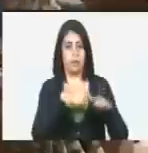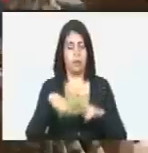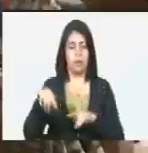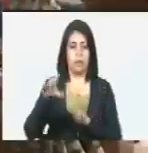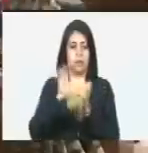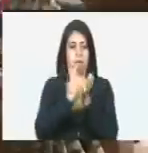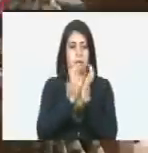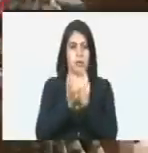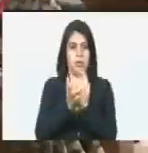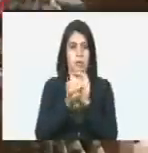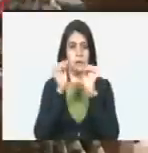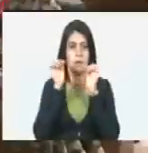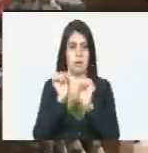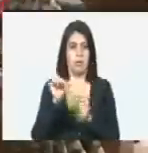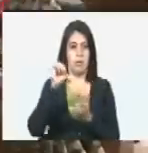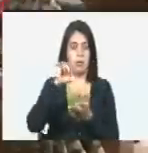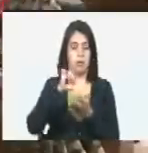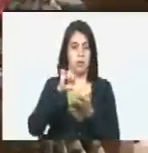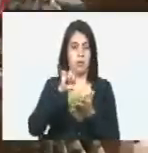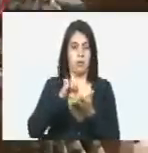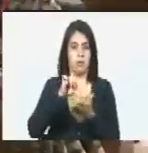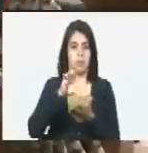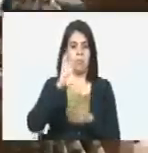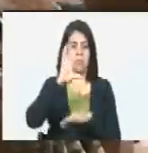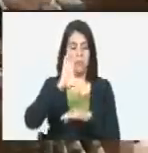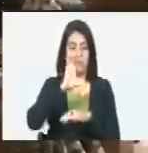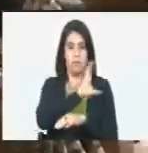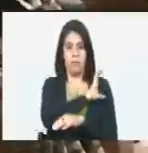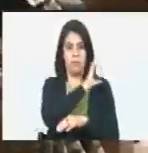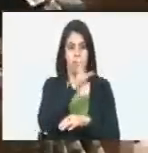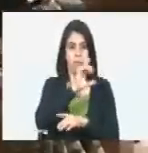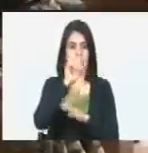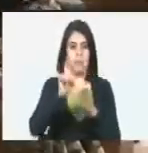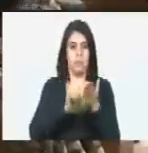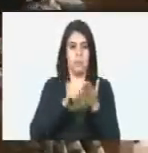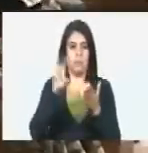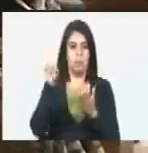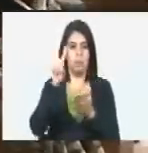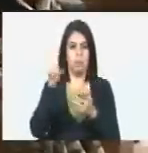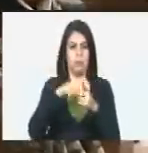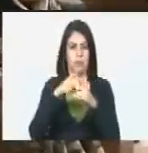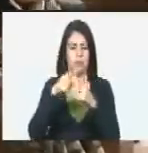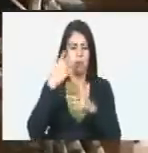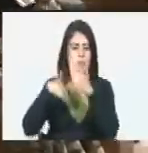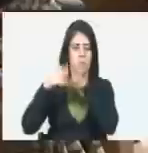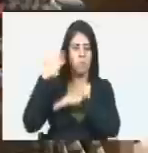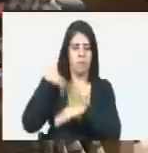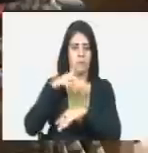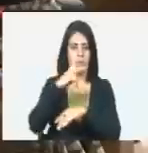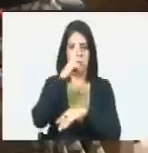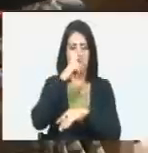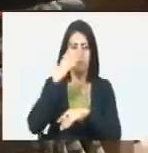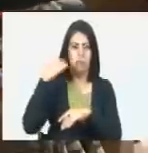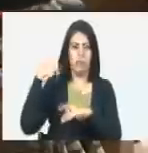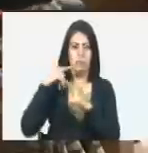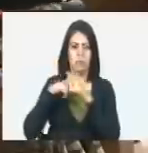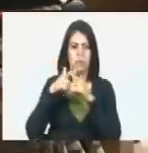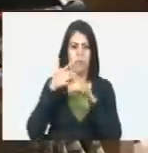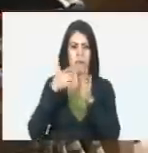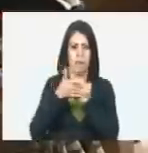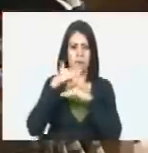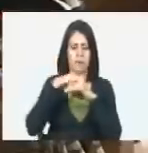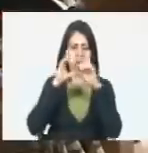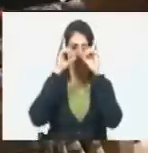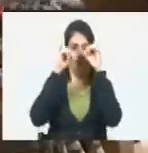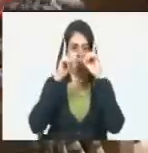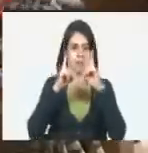la Capitanía General de Venezuela. Hemos descubierto que antes, 2 años antes, en decisiones del